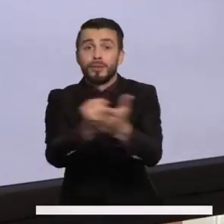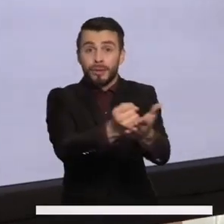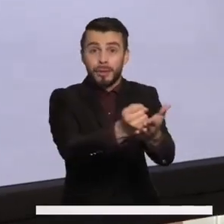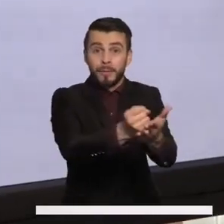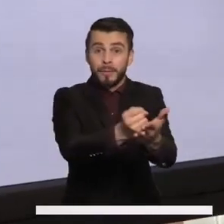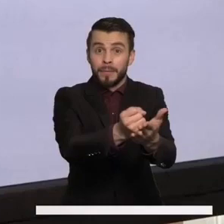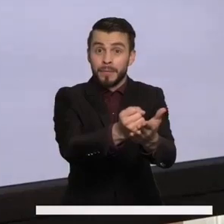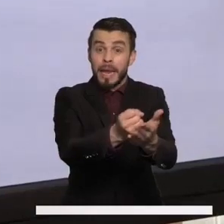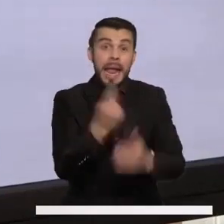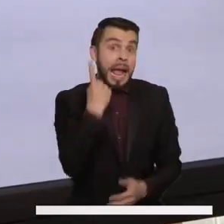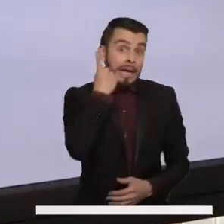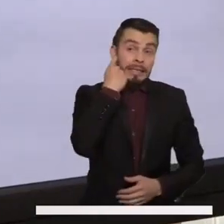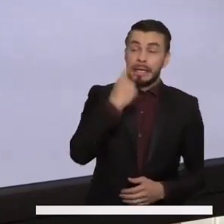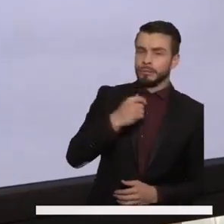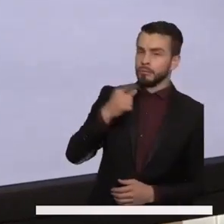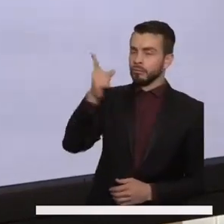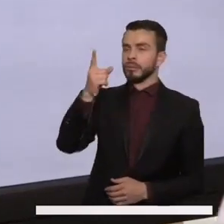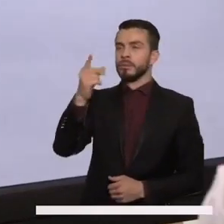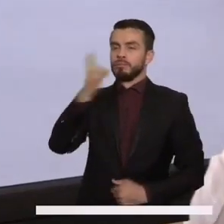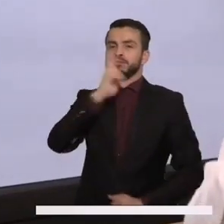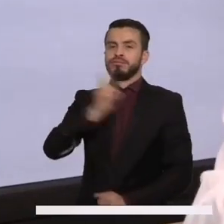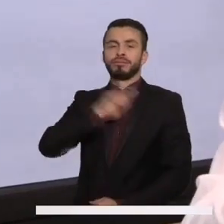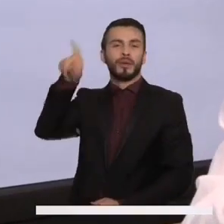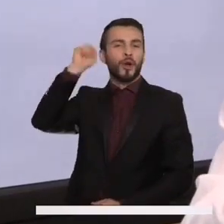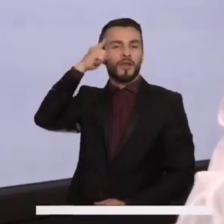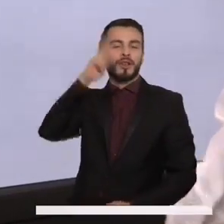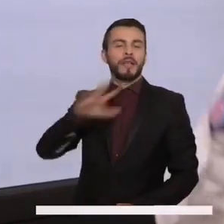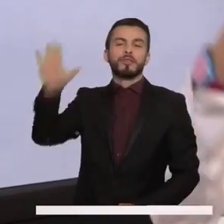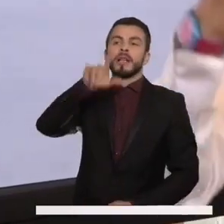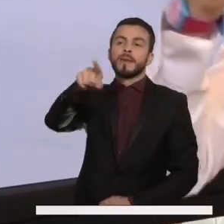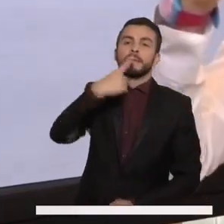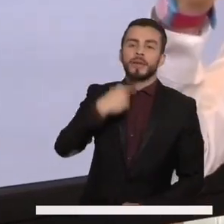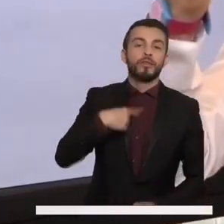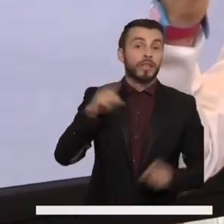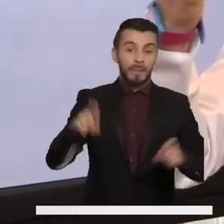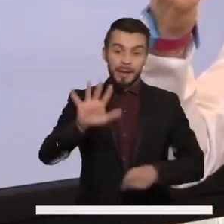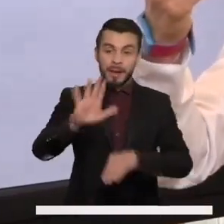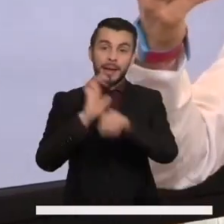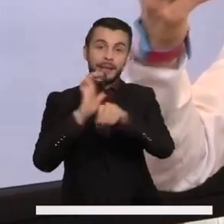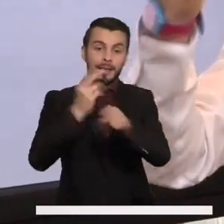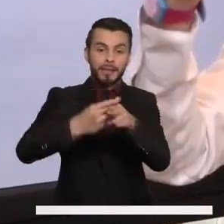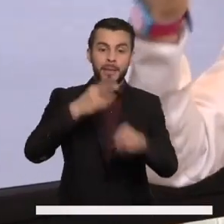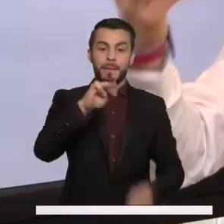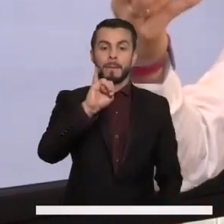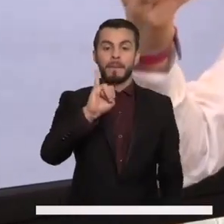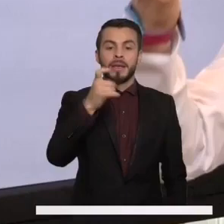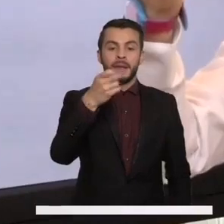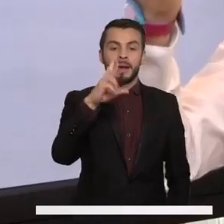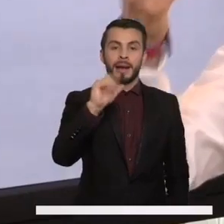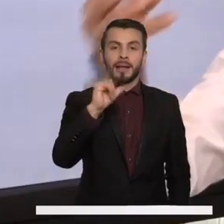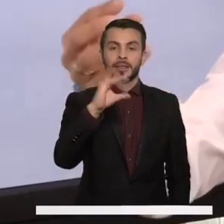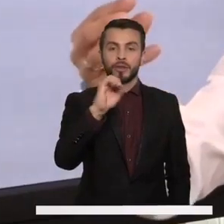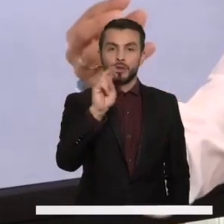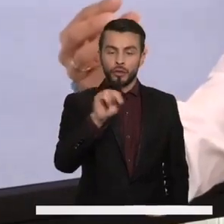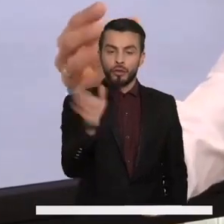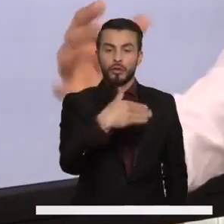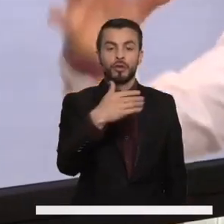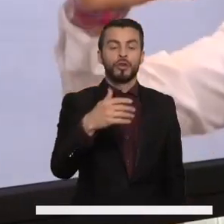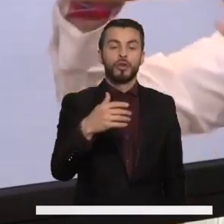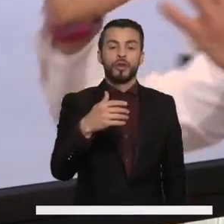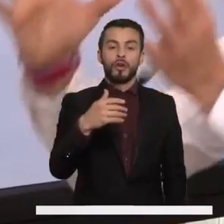para la migración que es felipe míos y que con ellos con acnur y cooperación